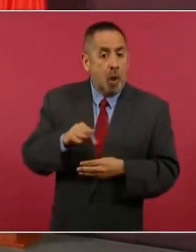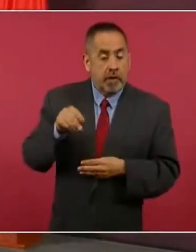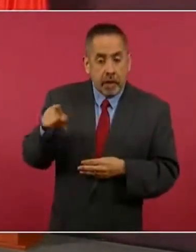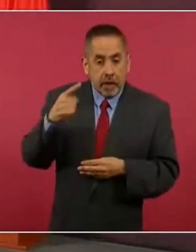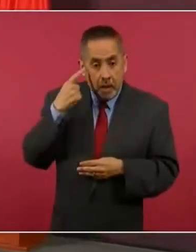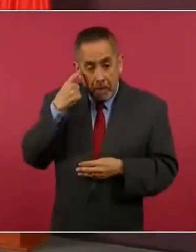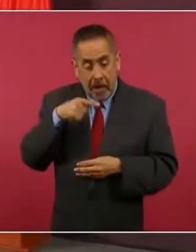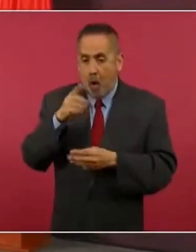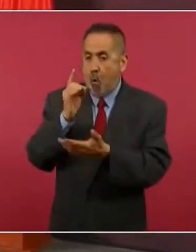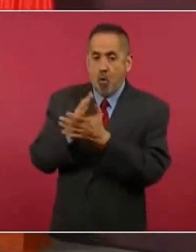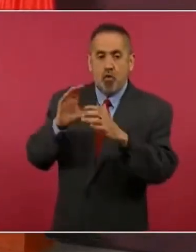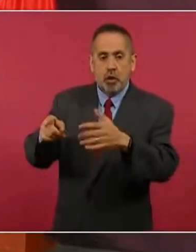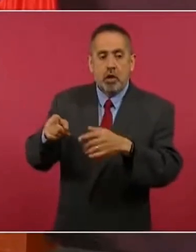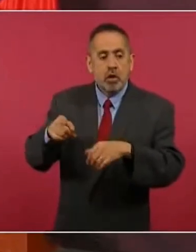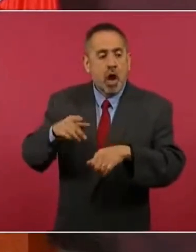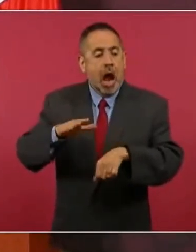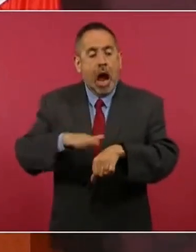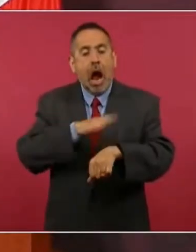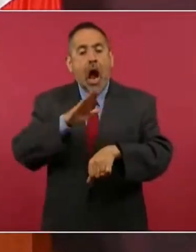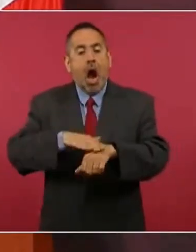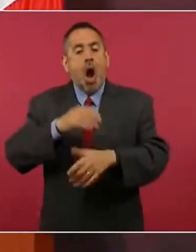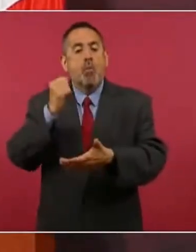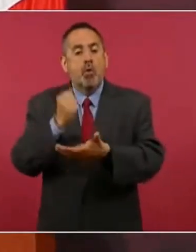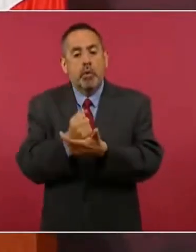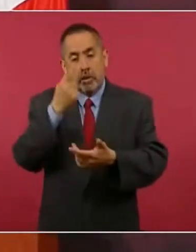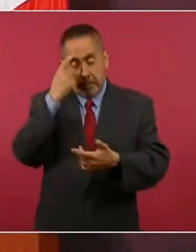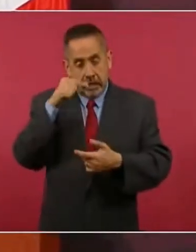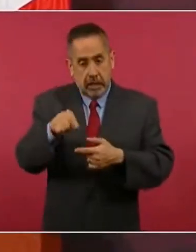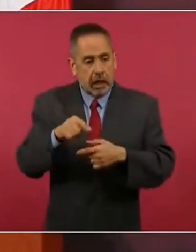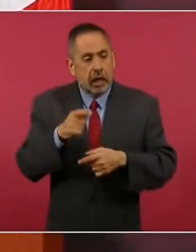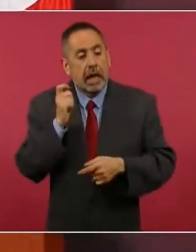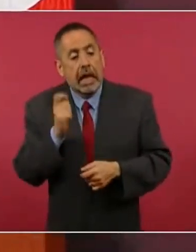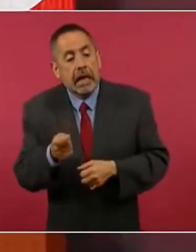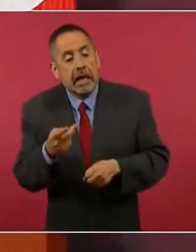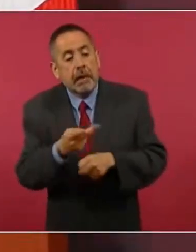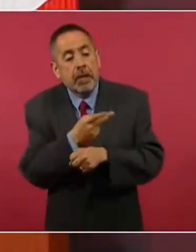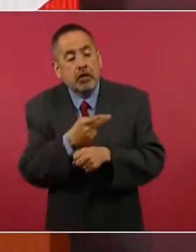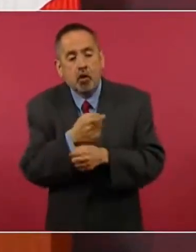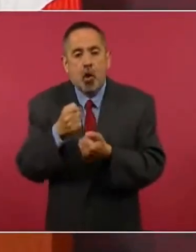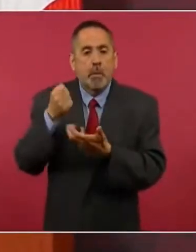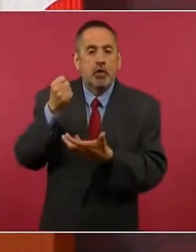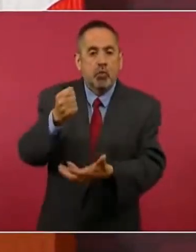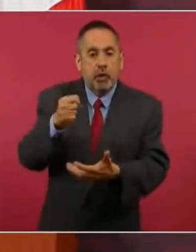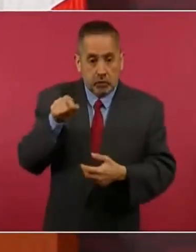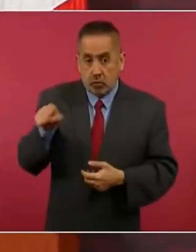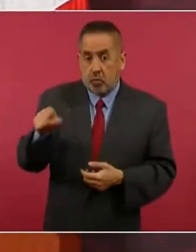facultad exclusiva la aprobación y el seguimiento del presupuesto.